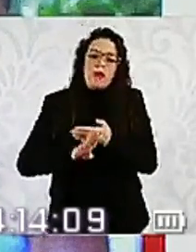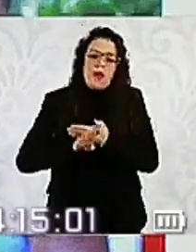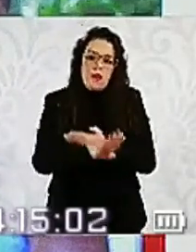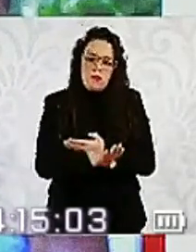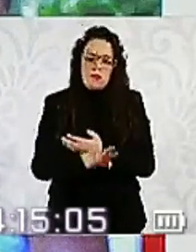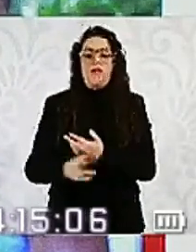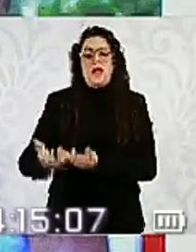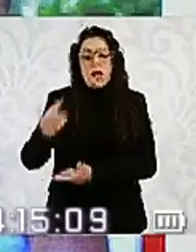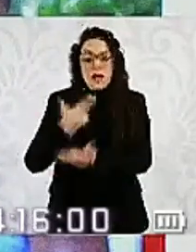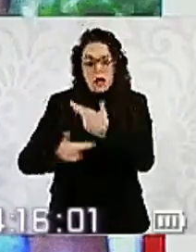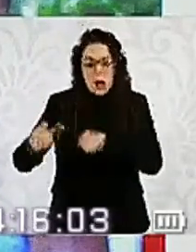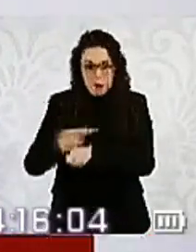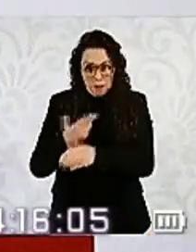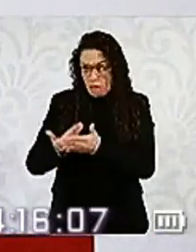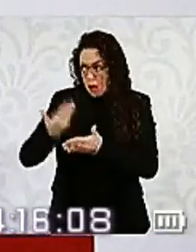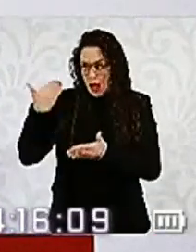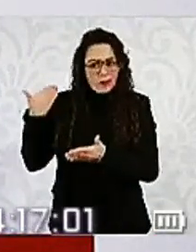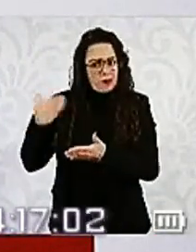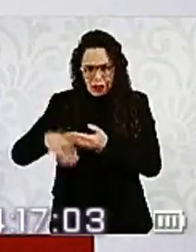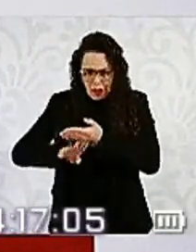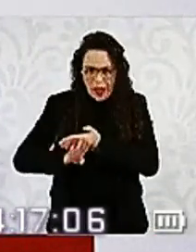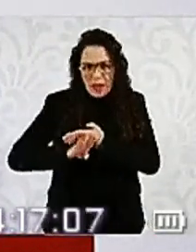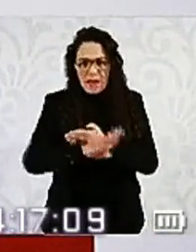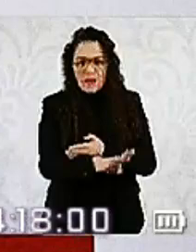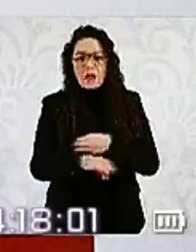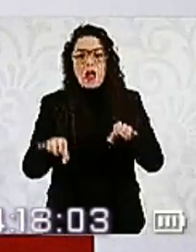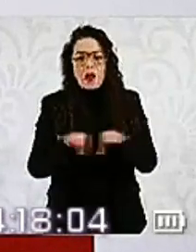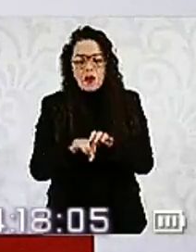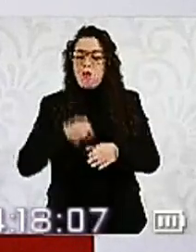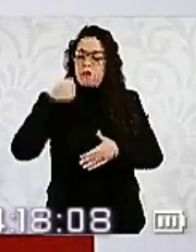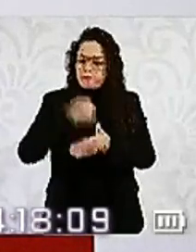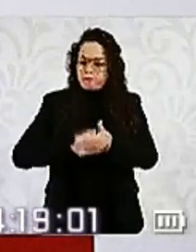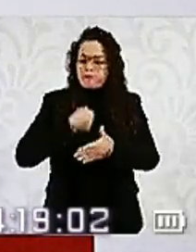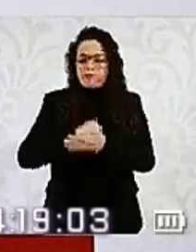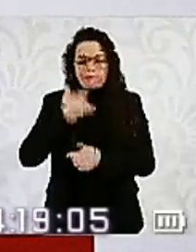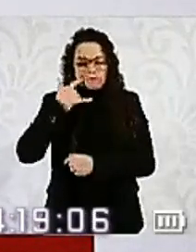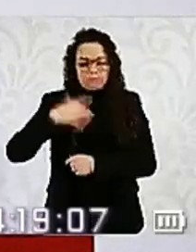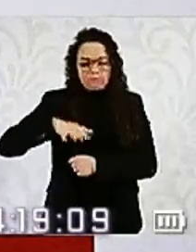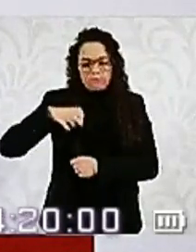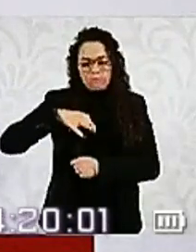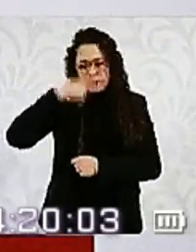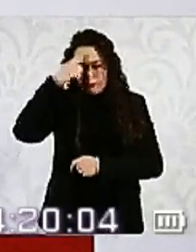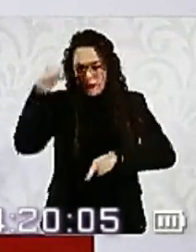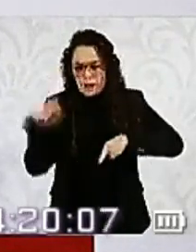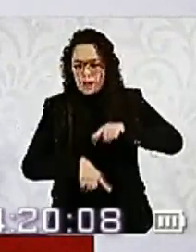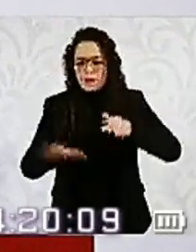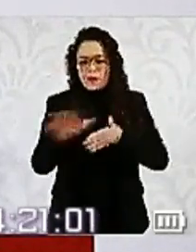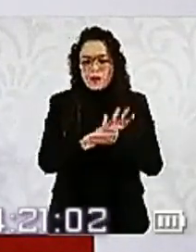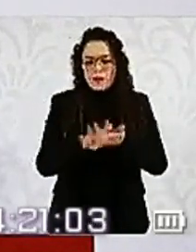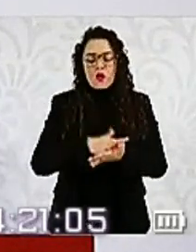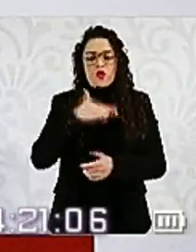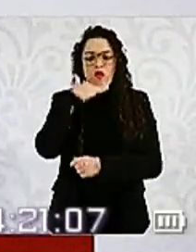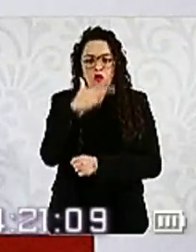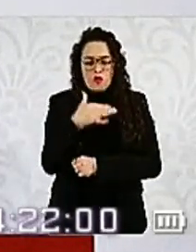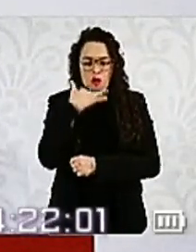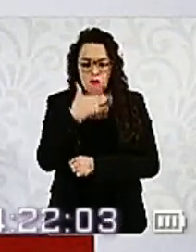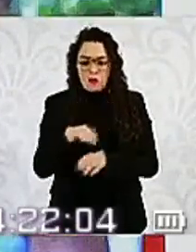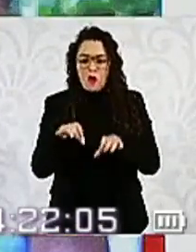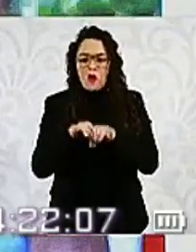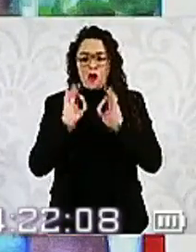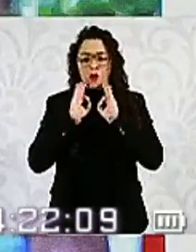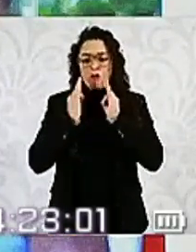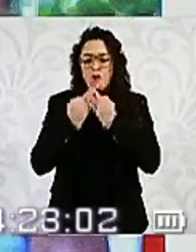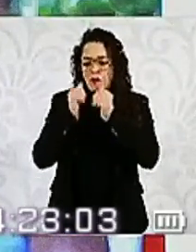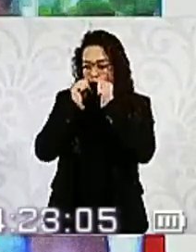que trabajar juntos en esta lucha contra la corrupción. Esto nos lleva a mejorar los servicios públicos y de atención que reciben